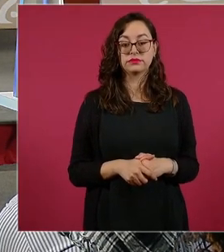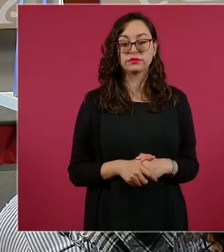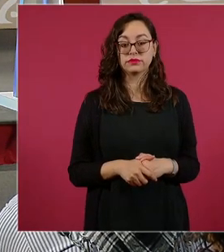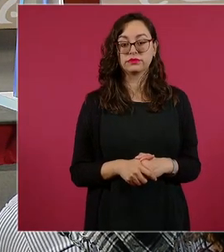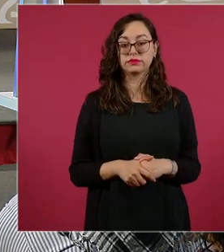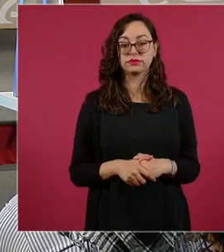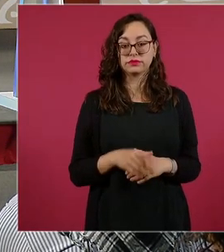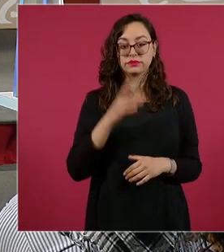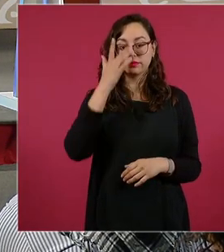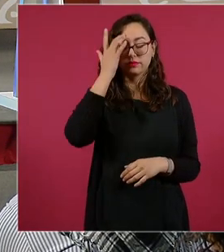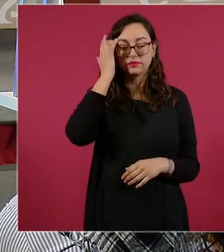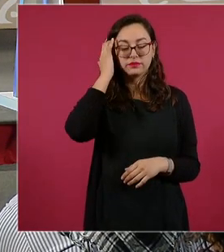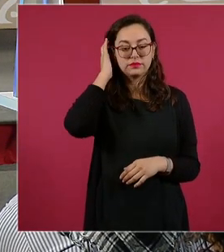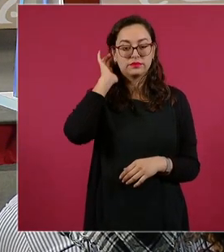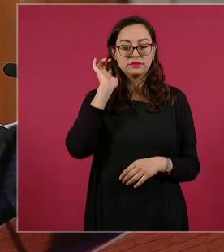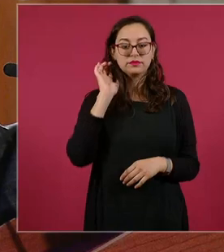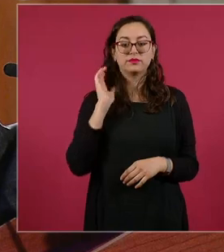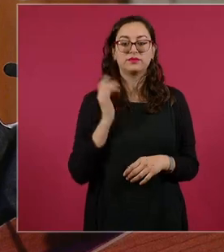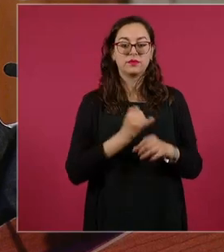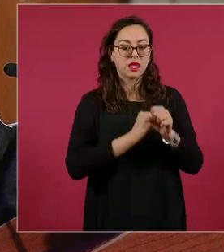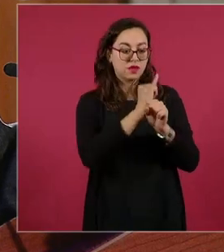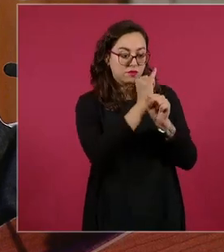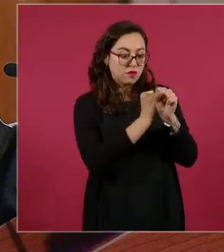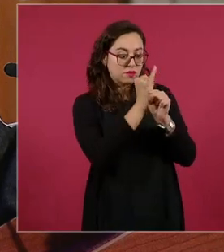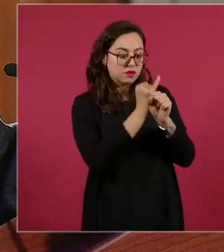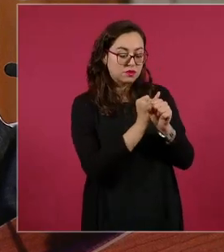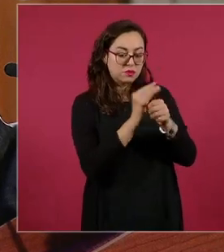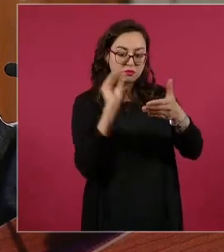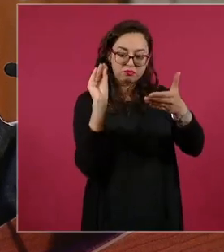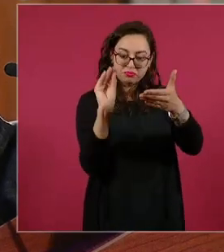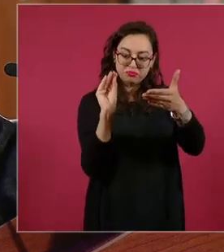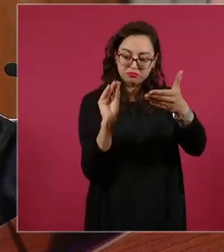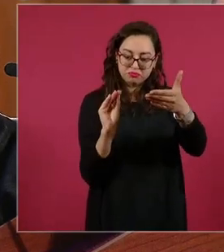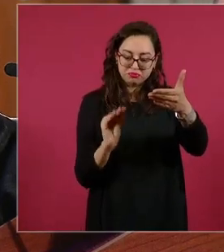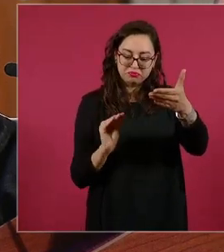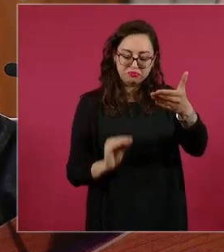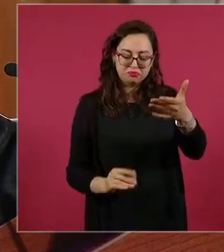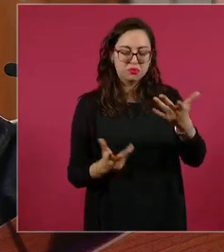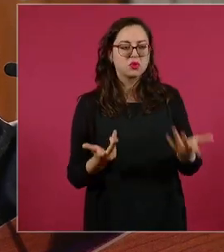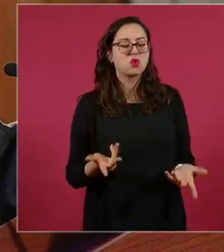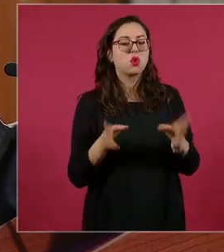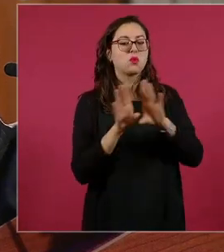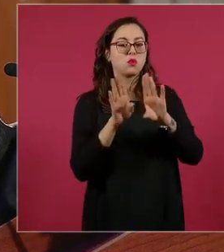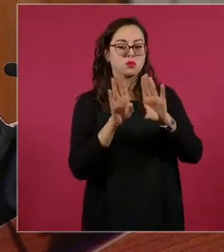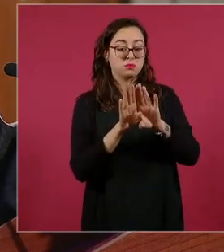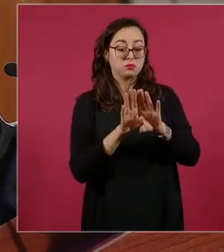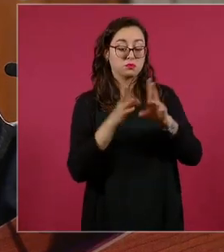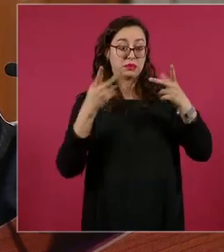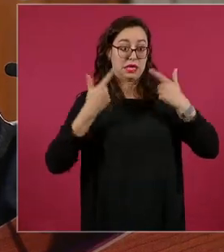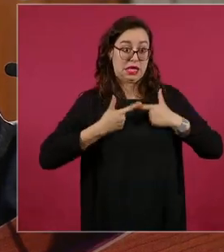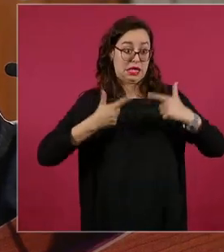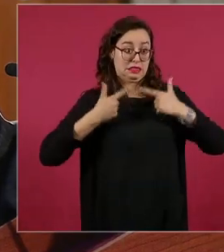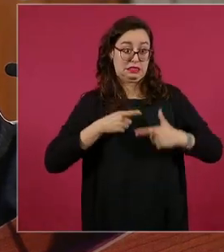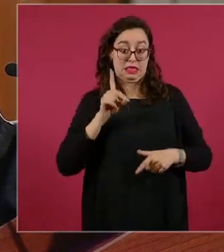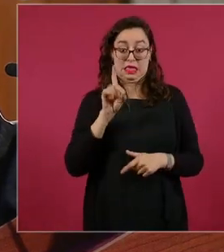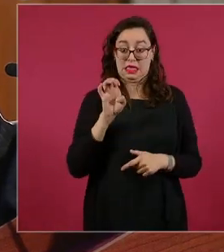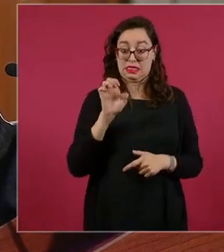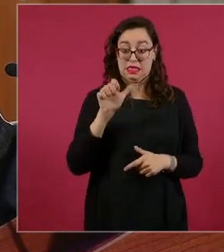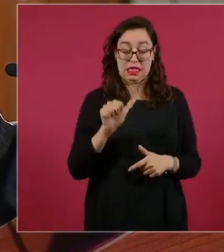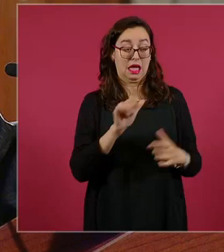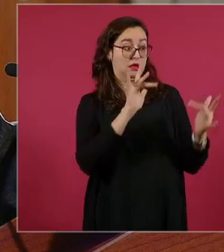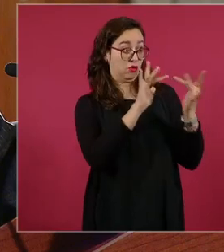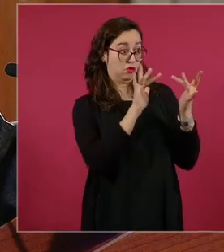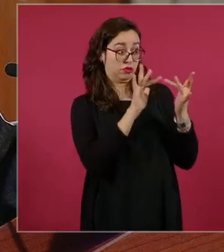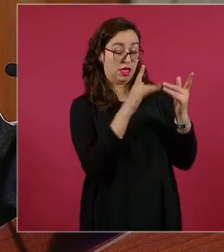de dónde obtuviste la información? ¿Hablaste con agentes de la DEA? ¿De qué nivel?